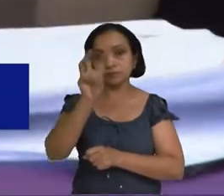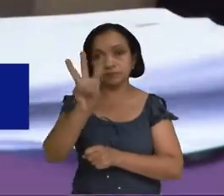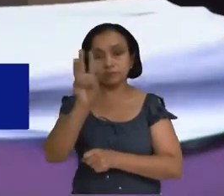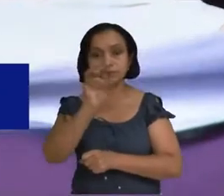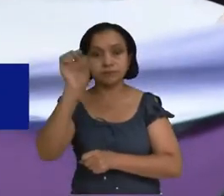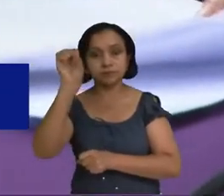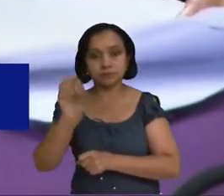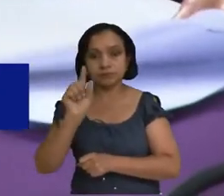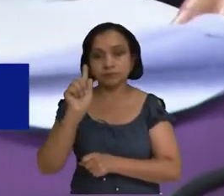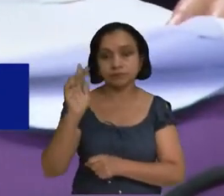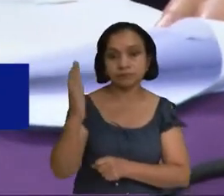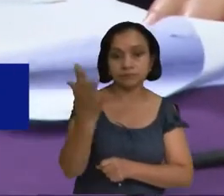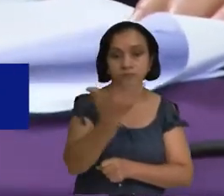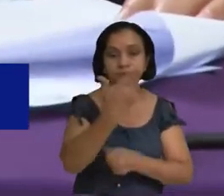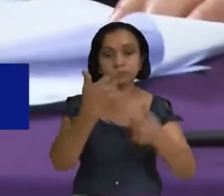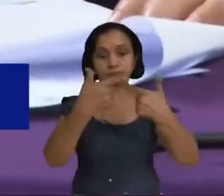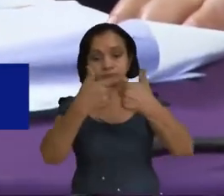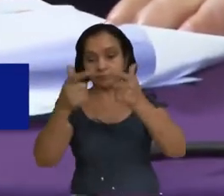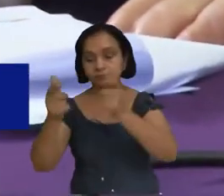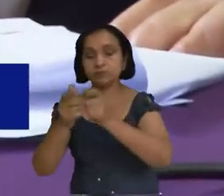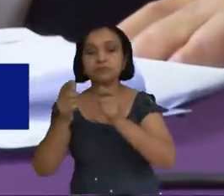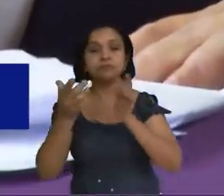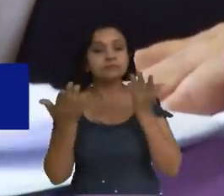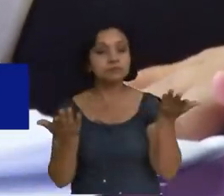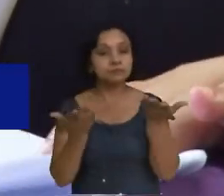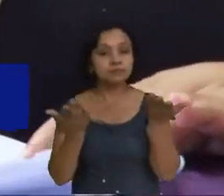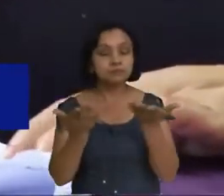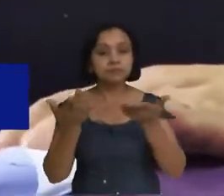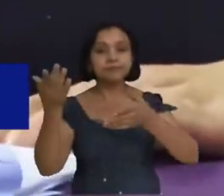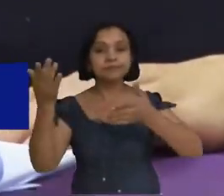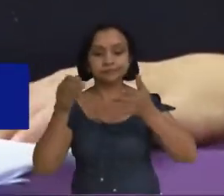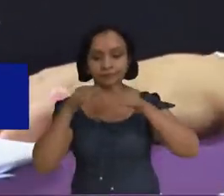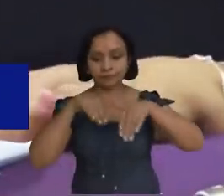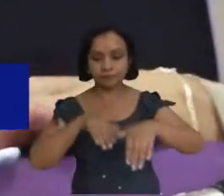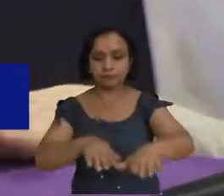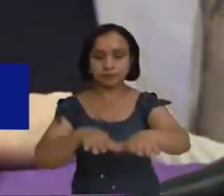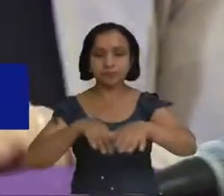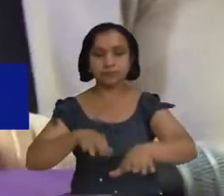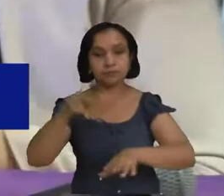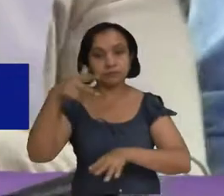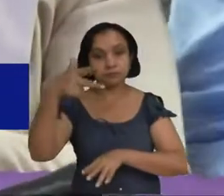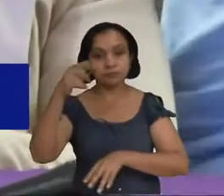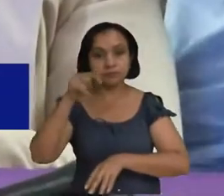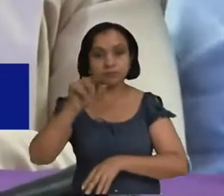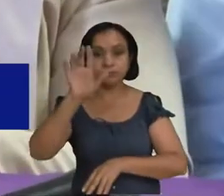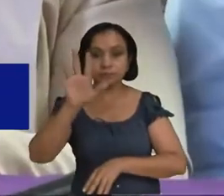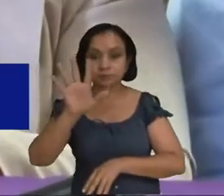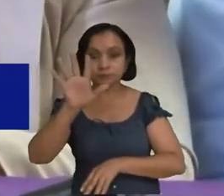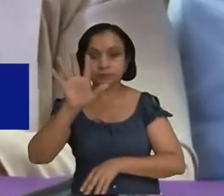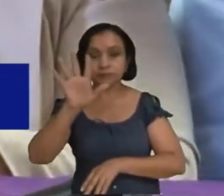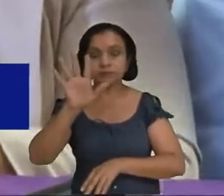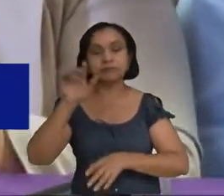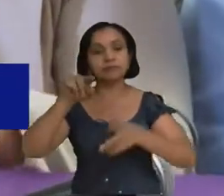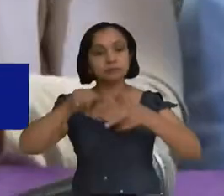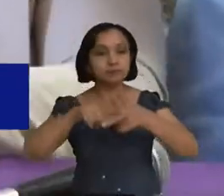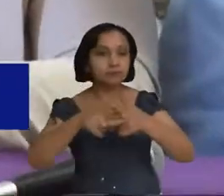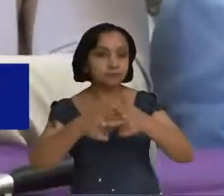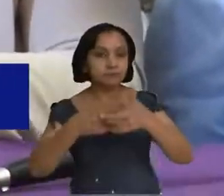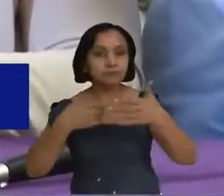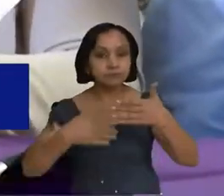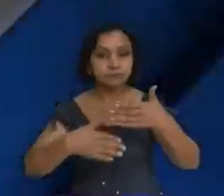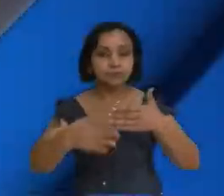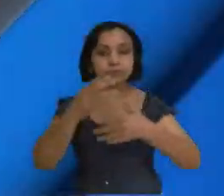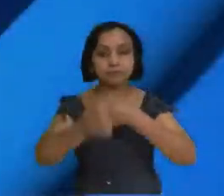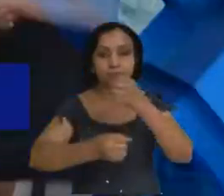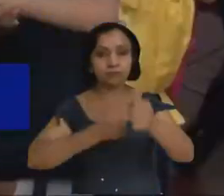2.63% para todos los sectores, con excepción de las zonas francas, que es de 8.5% a partir de este